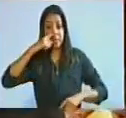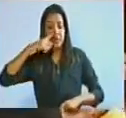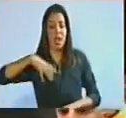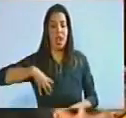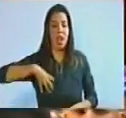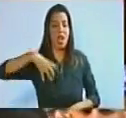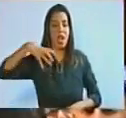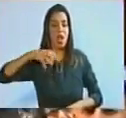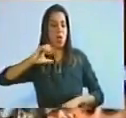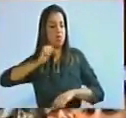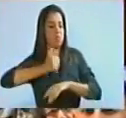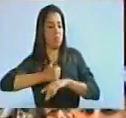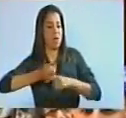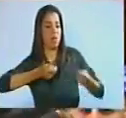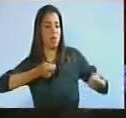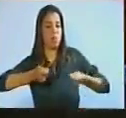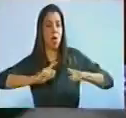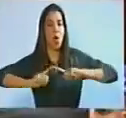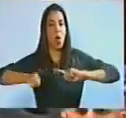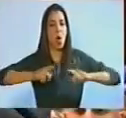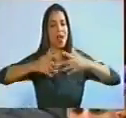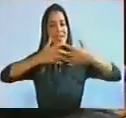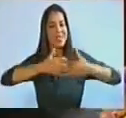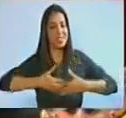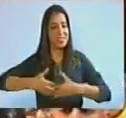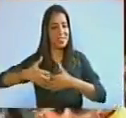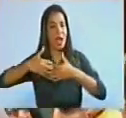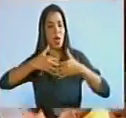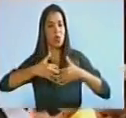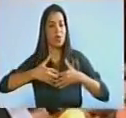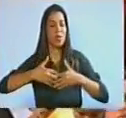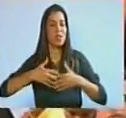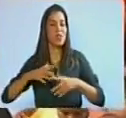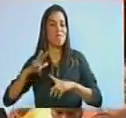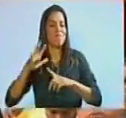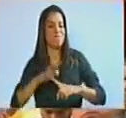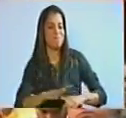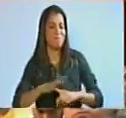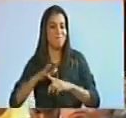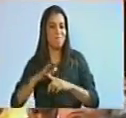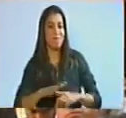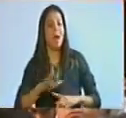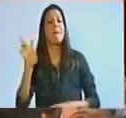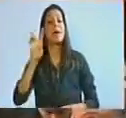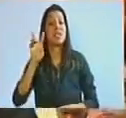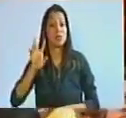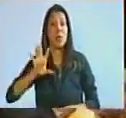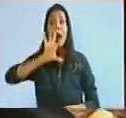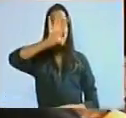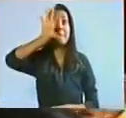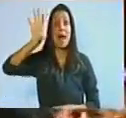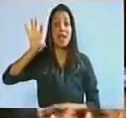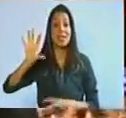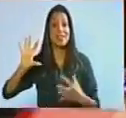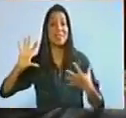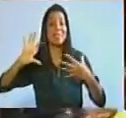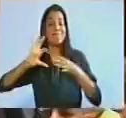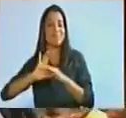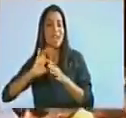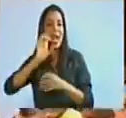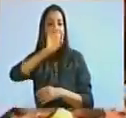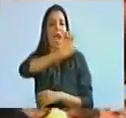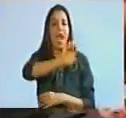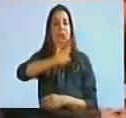dominante en los Estados Unidos de Norteamérica, involucra a distintos gobiernos y países de derecha del mundo, de la Unión